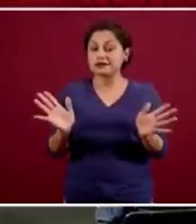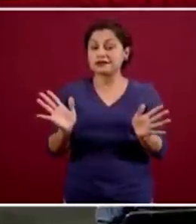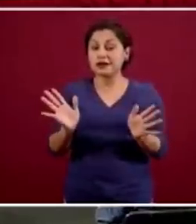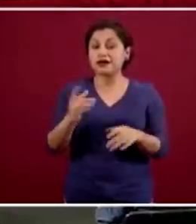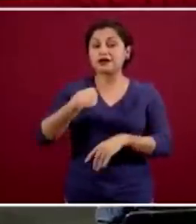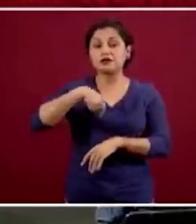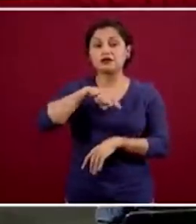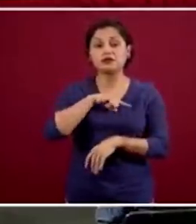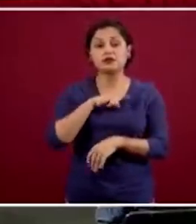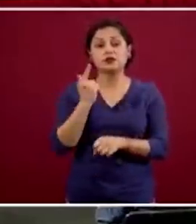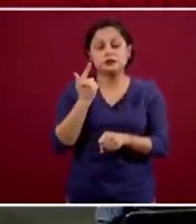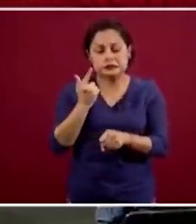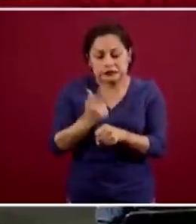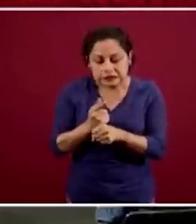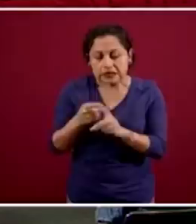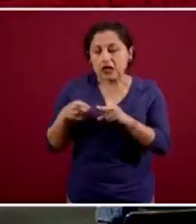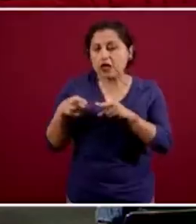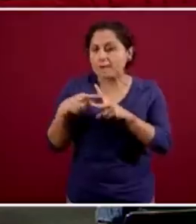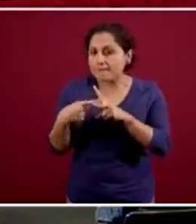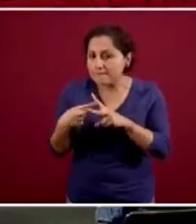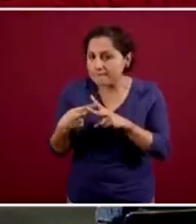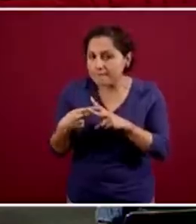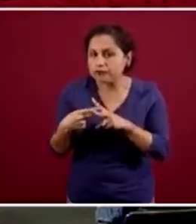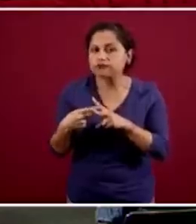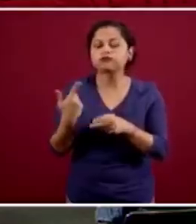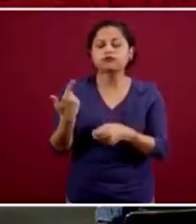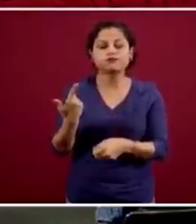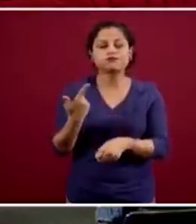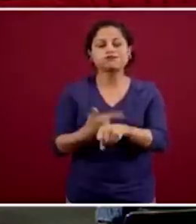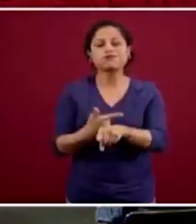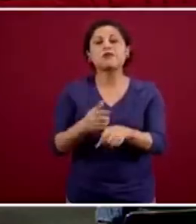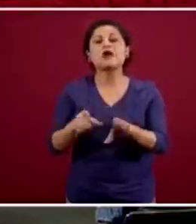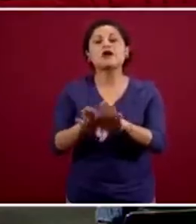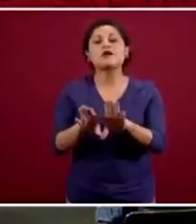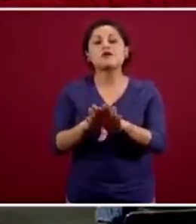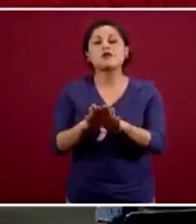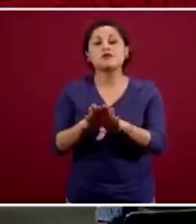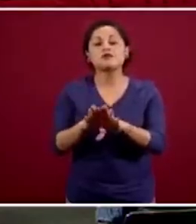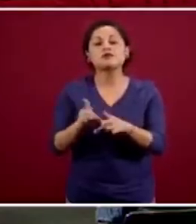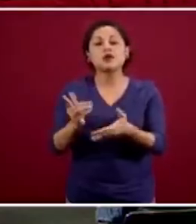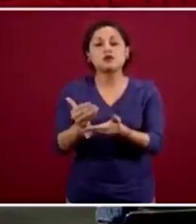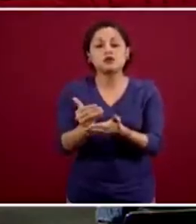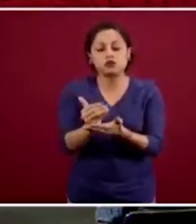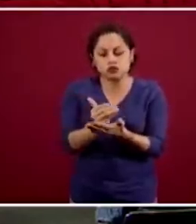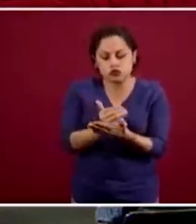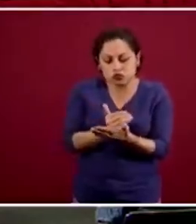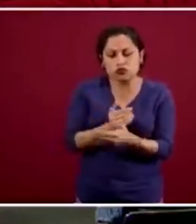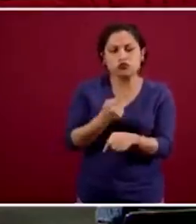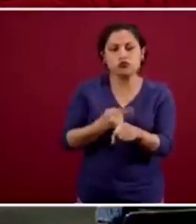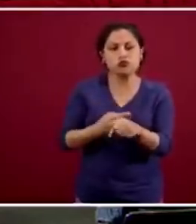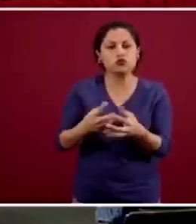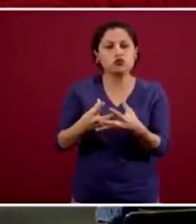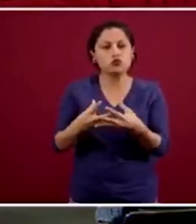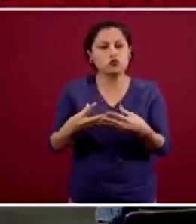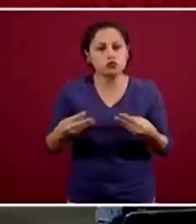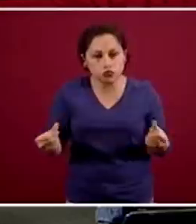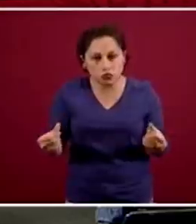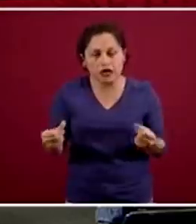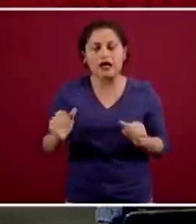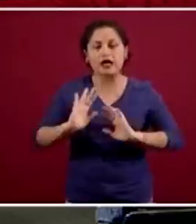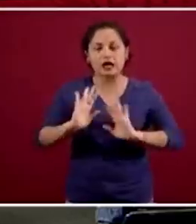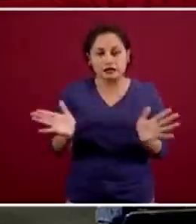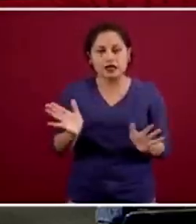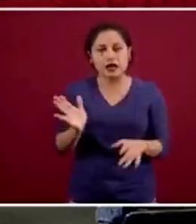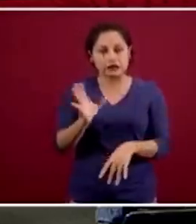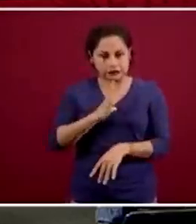que pudimos estimar una respuesta positiva a las medidas de mitigación la epidemia no se ha acabado entonces no